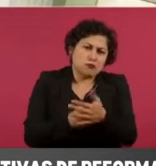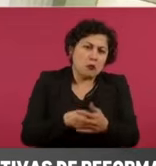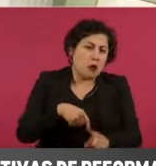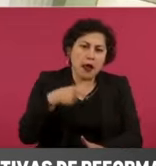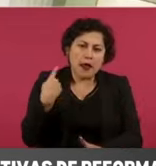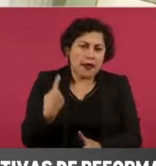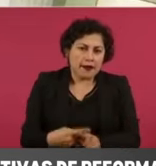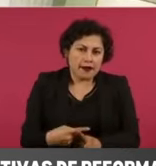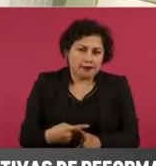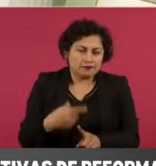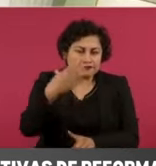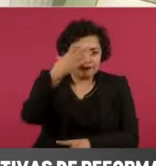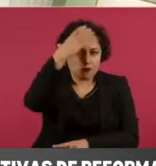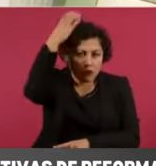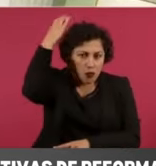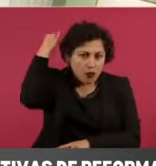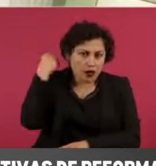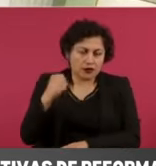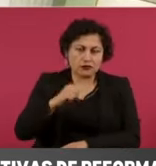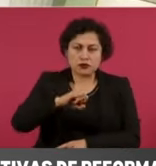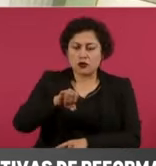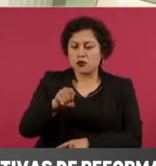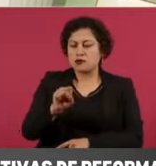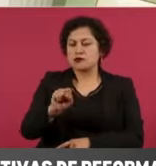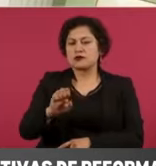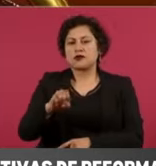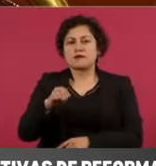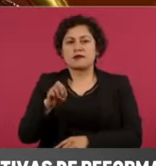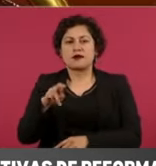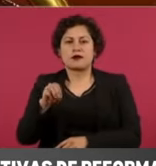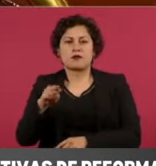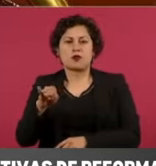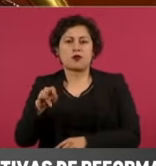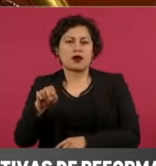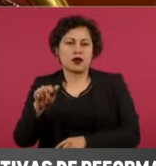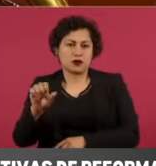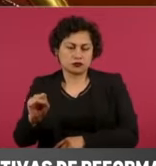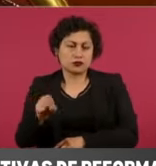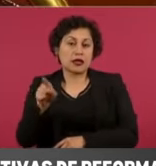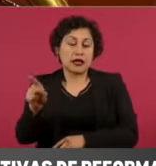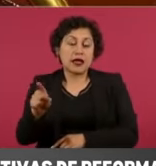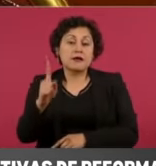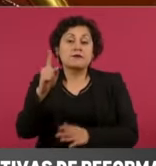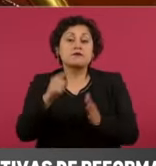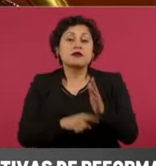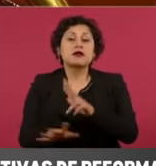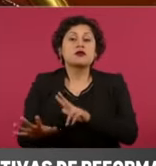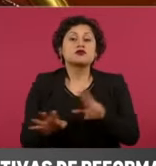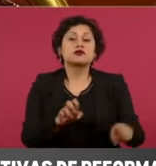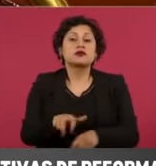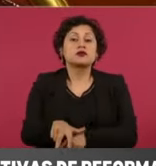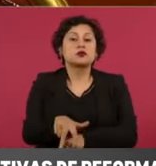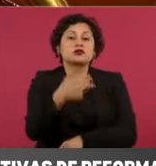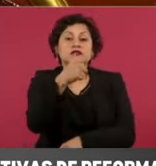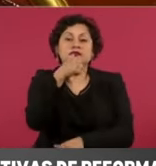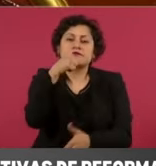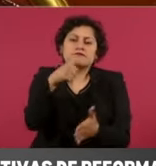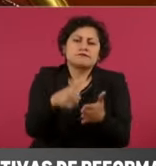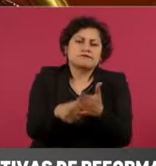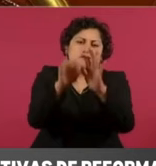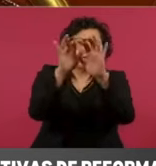en Chilpancingo, Guerrero, en 1813, un documento conocido